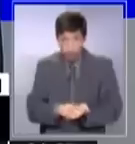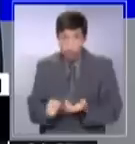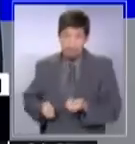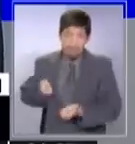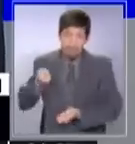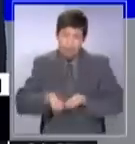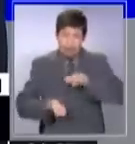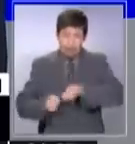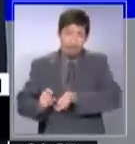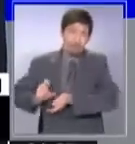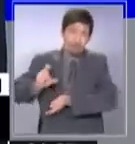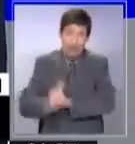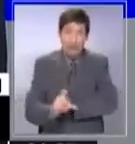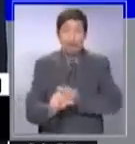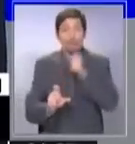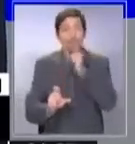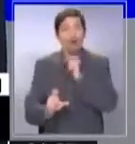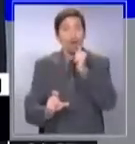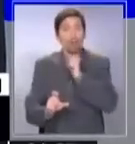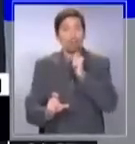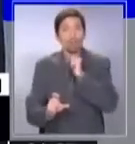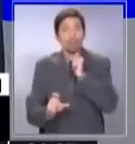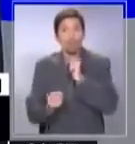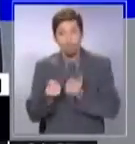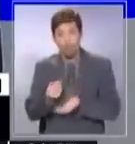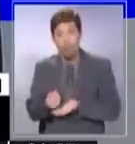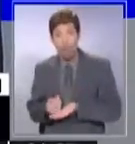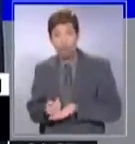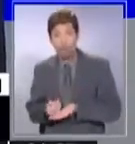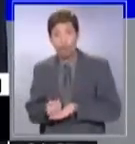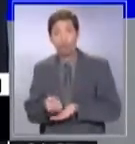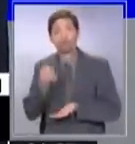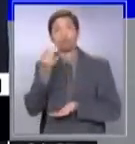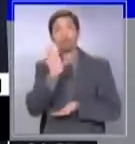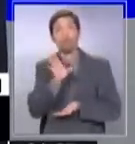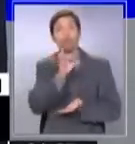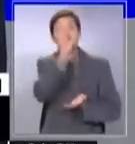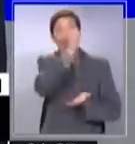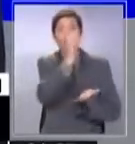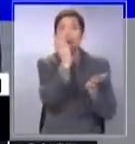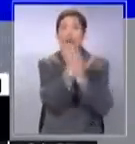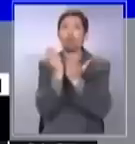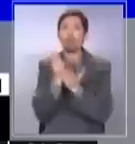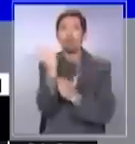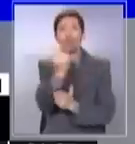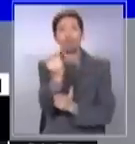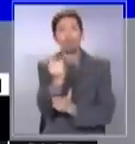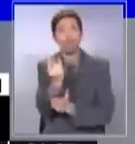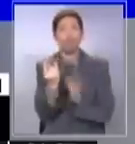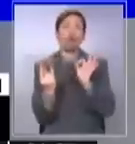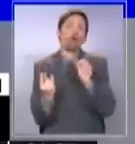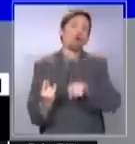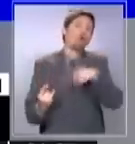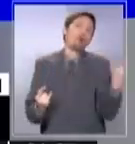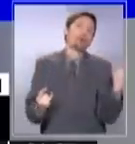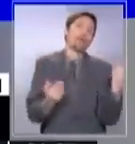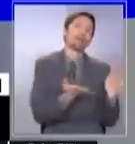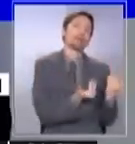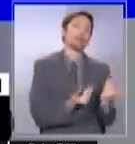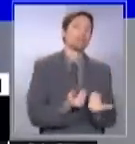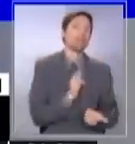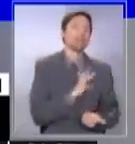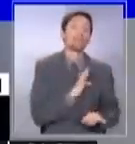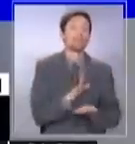en el país que le falta caja en los solamente en los alumnos universitarios o hay otras necesidades en Chile Como por